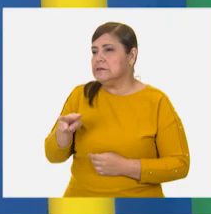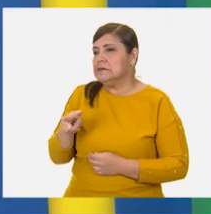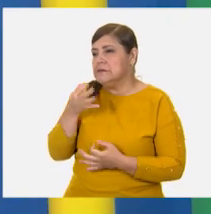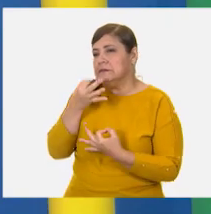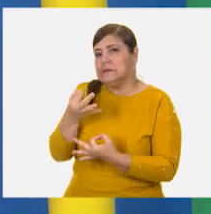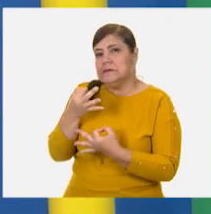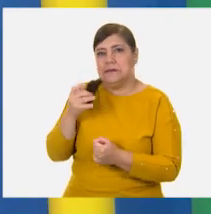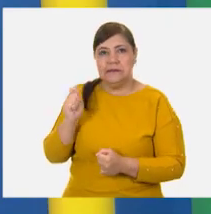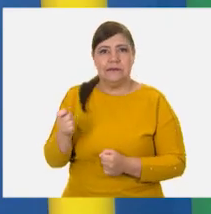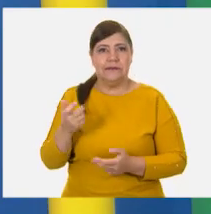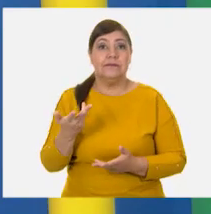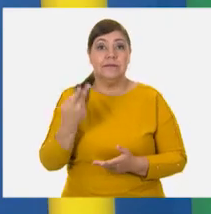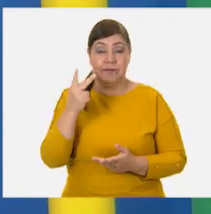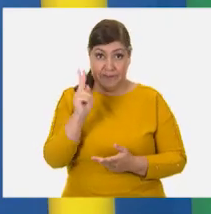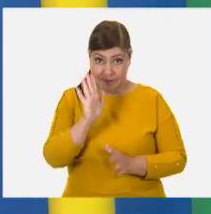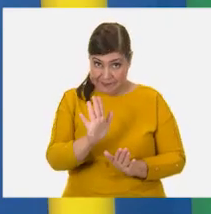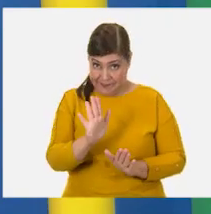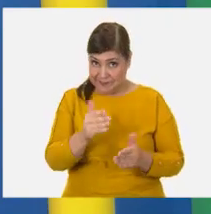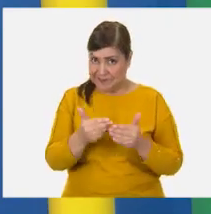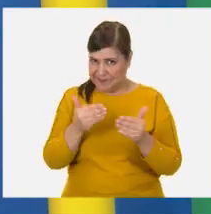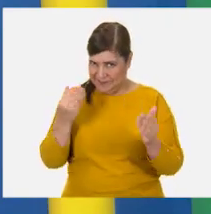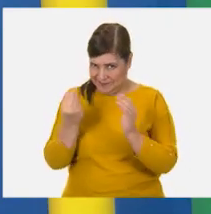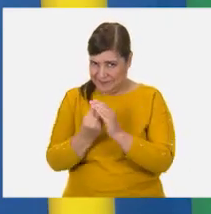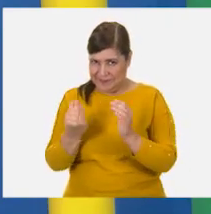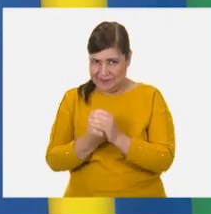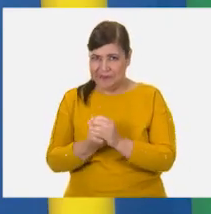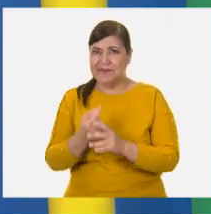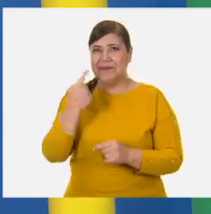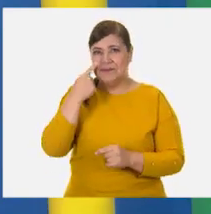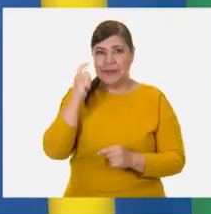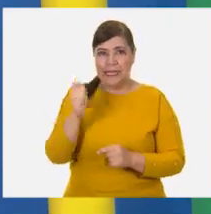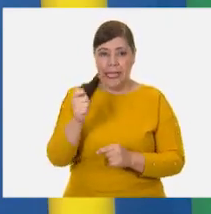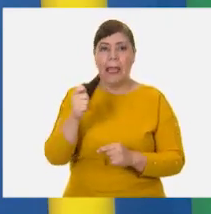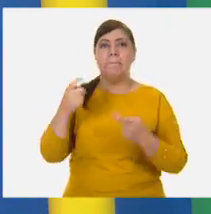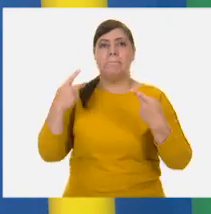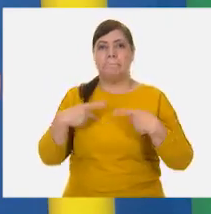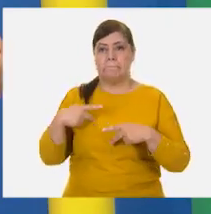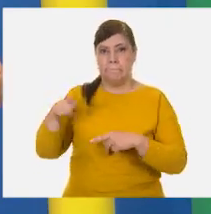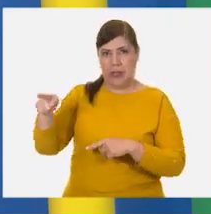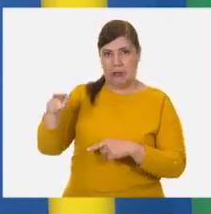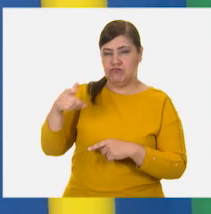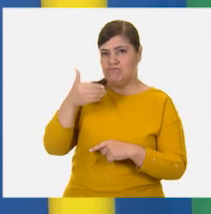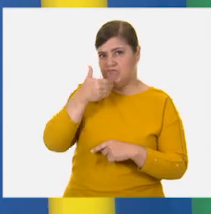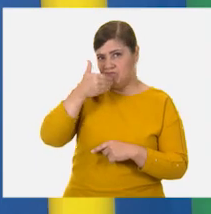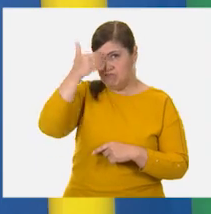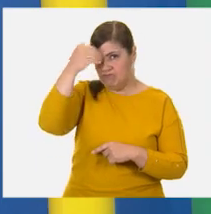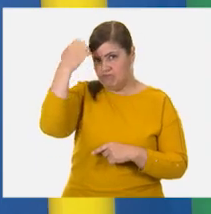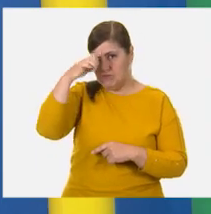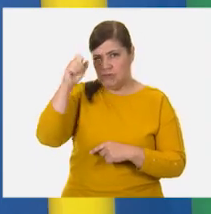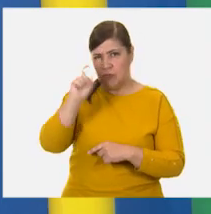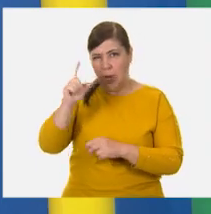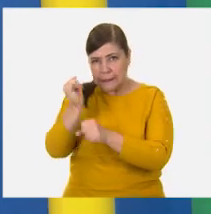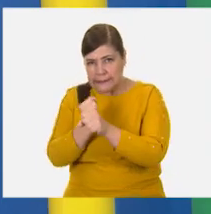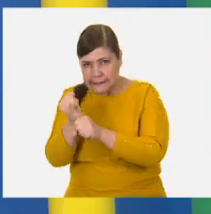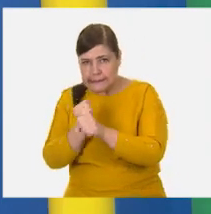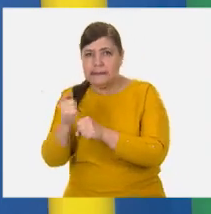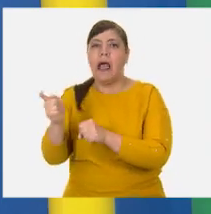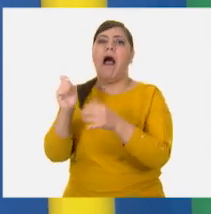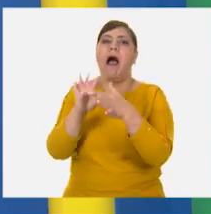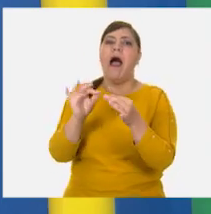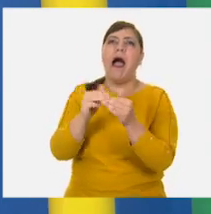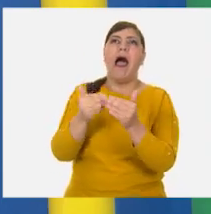Pero antes, vamos a continuar con la clase. La especialista también mencionó otros aspectos, como la